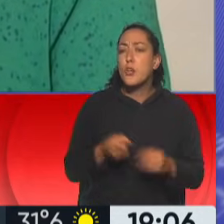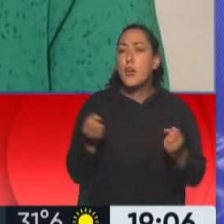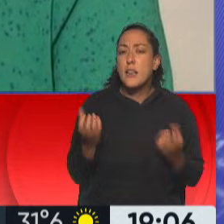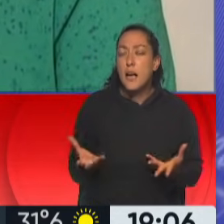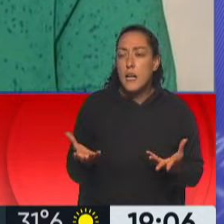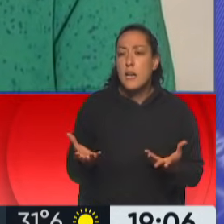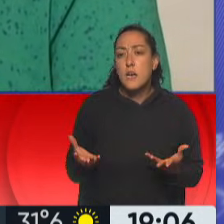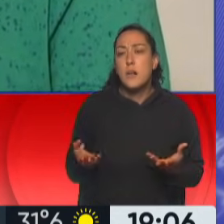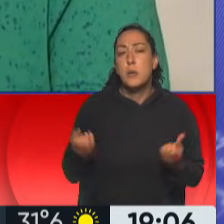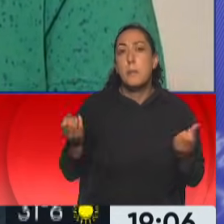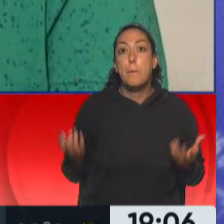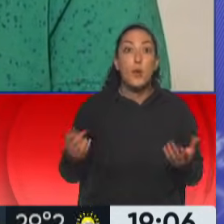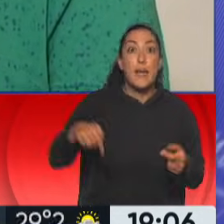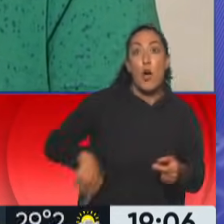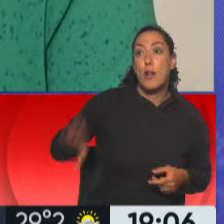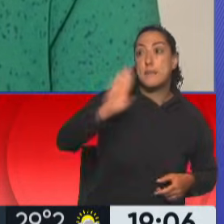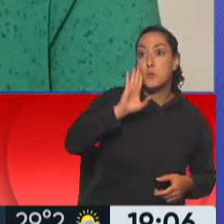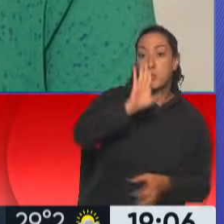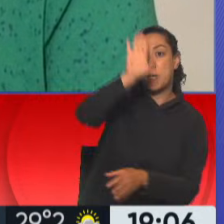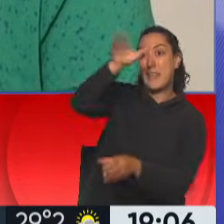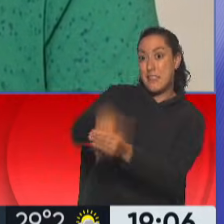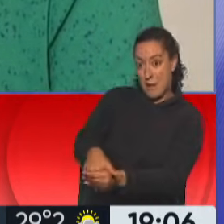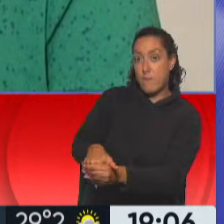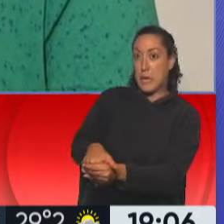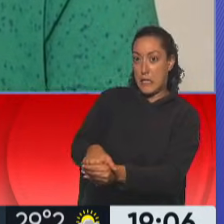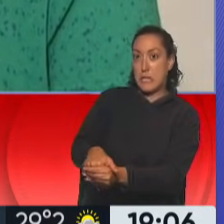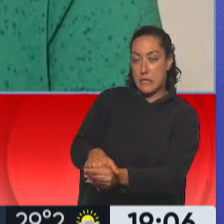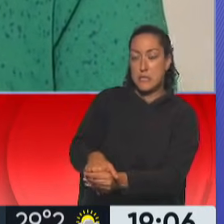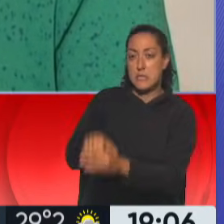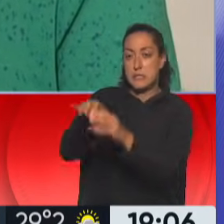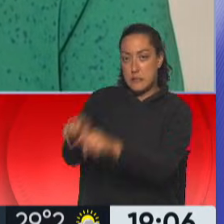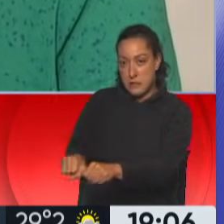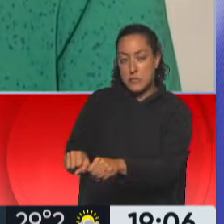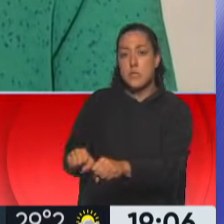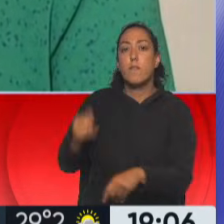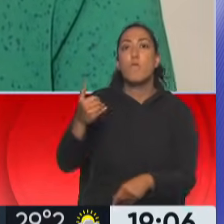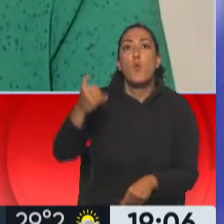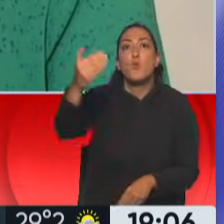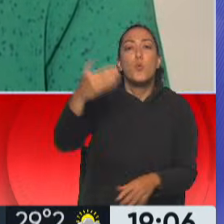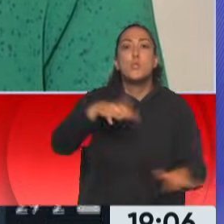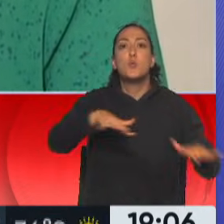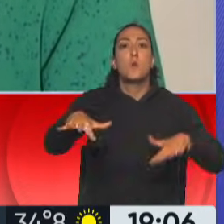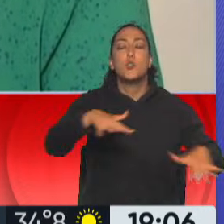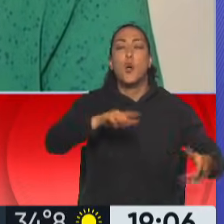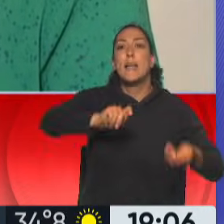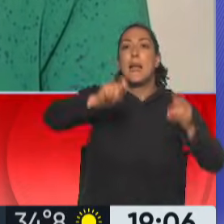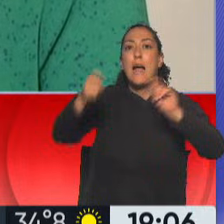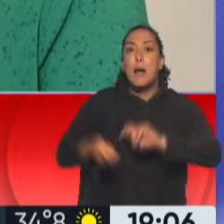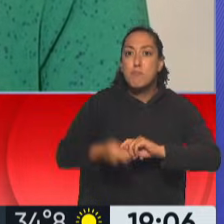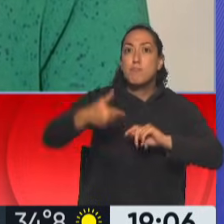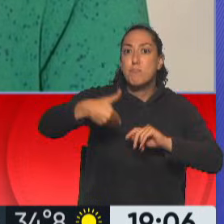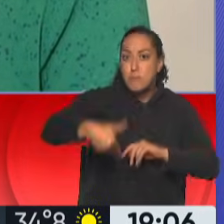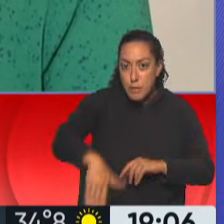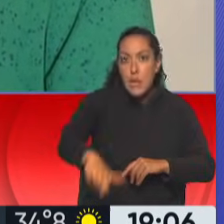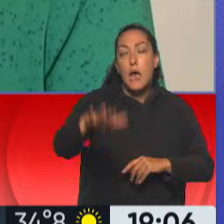si bien ahora intervino Estados Unidos y hay una situación que a futuro va a cambiar seguramente,